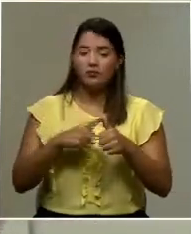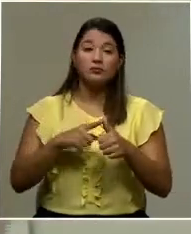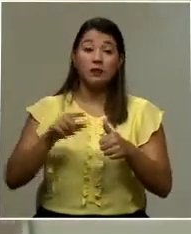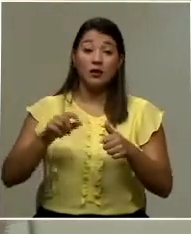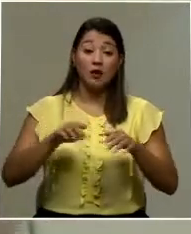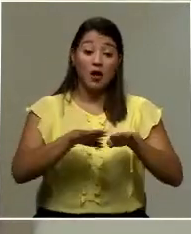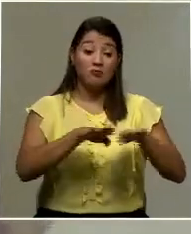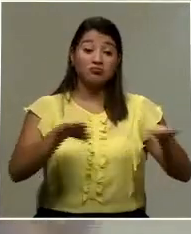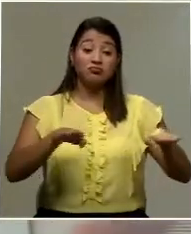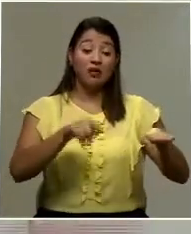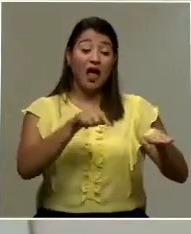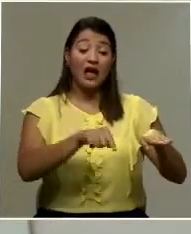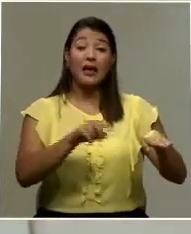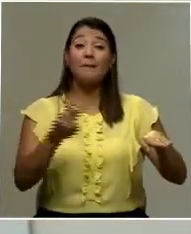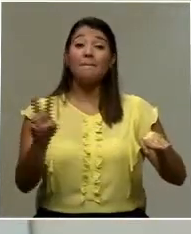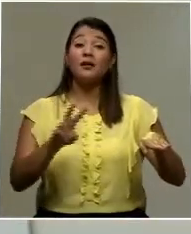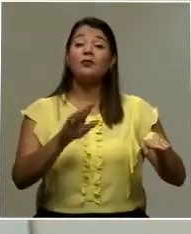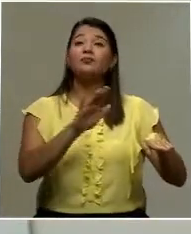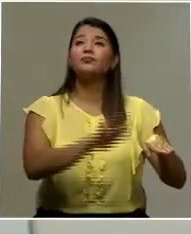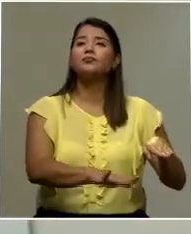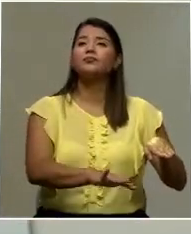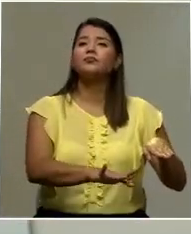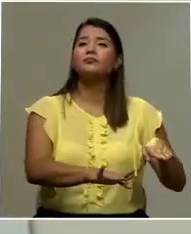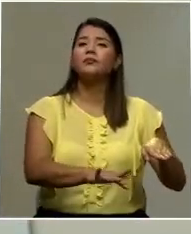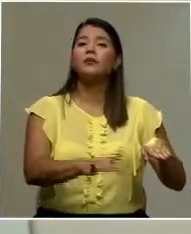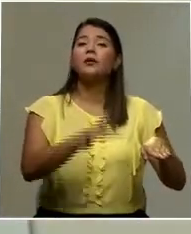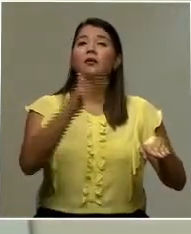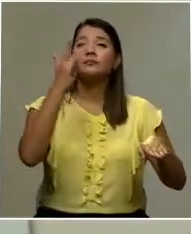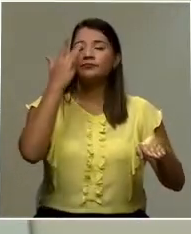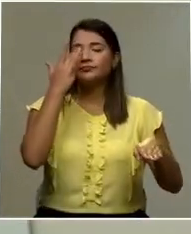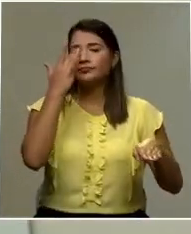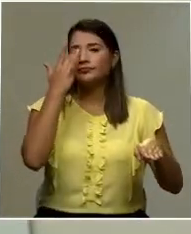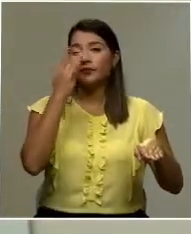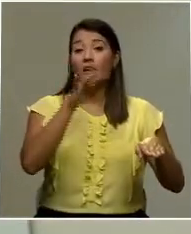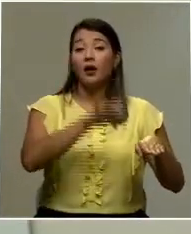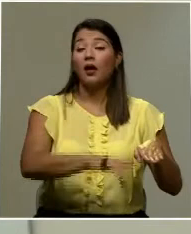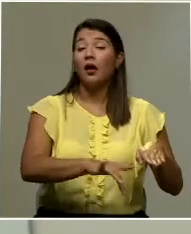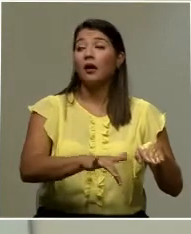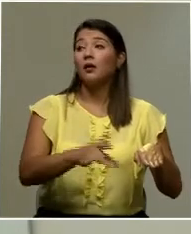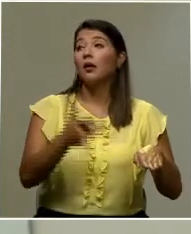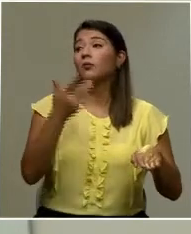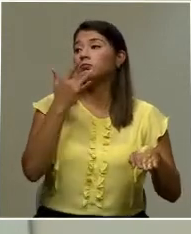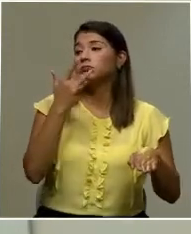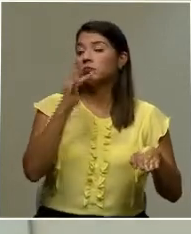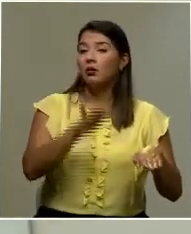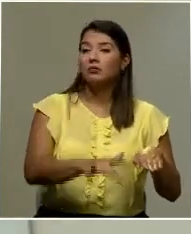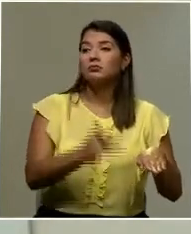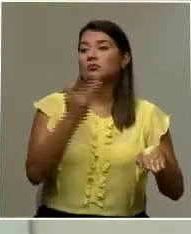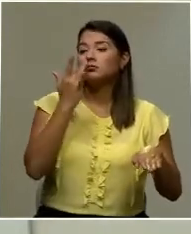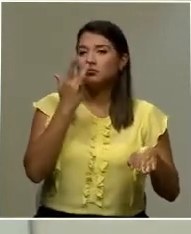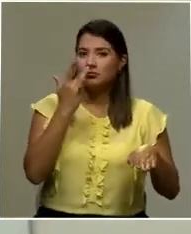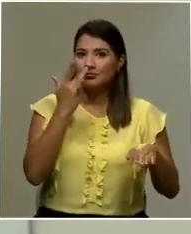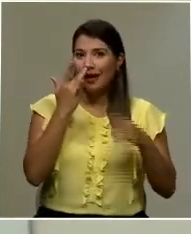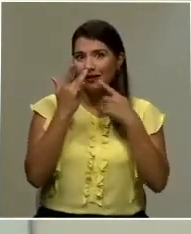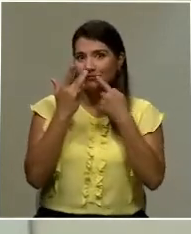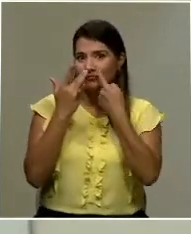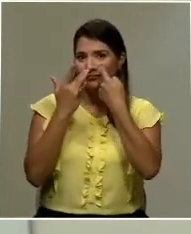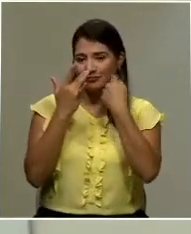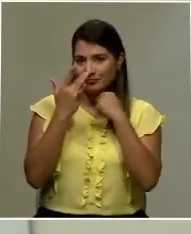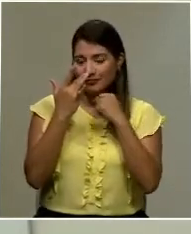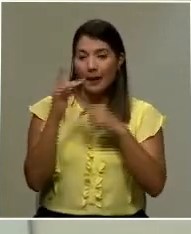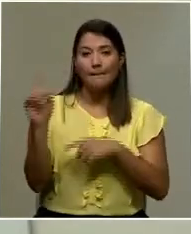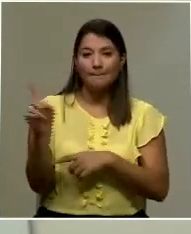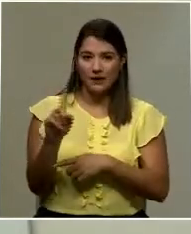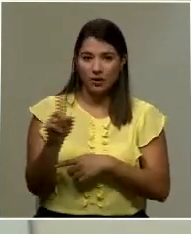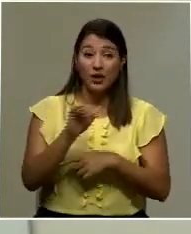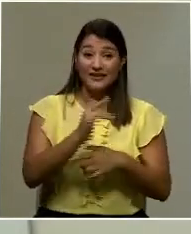y luego otra persona lo toca y se toca el interior de los ojos, el interior de la nariz o el interior de la boca. Este es el contagio por superficies.